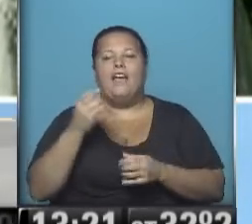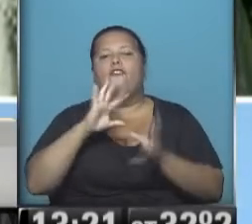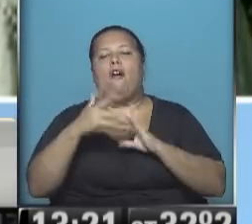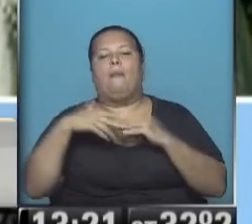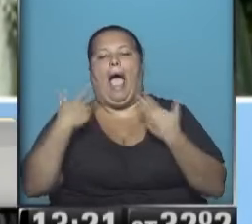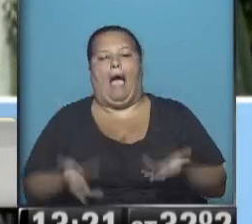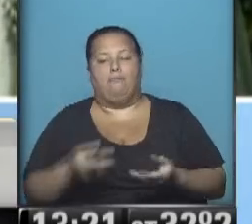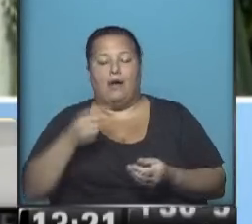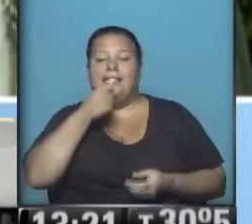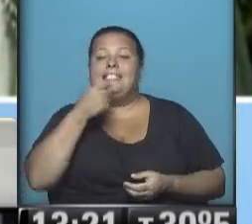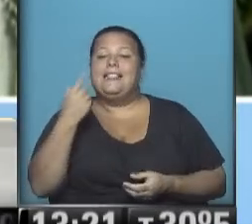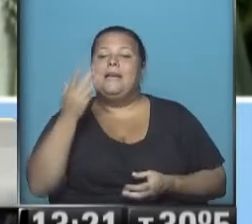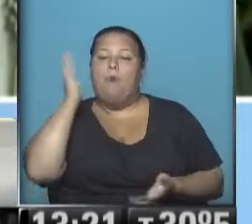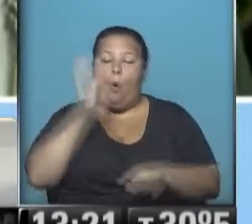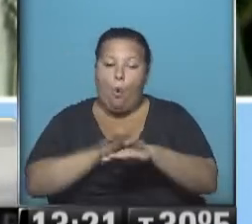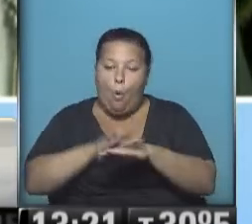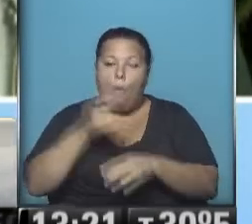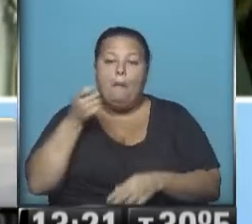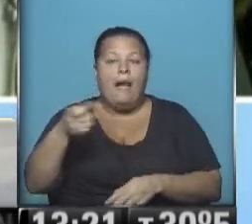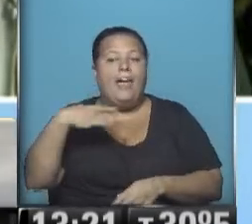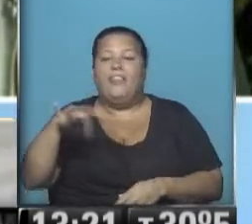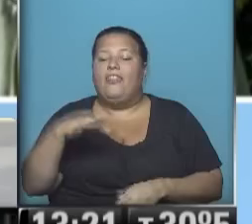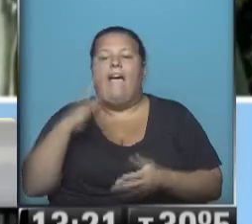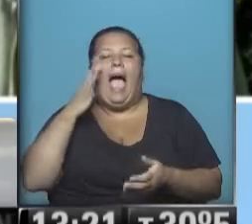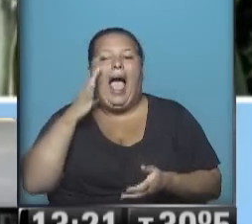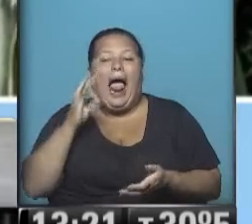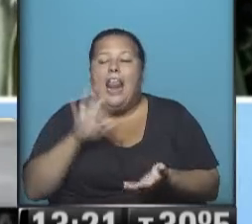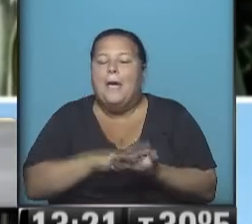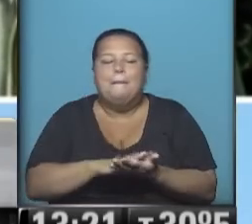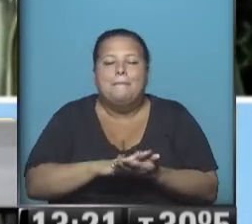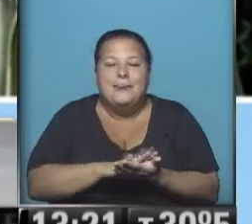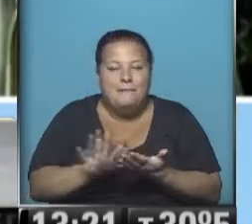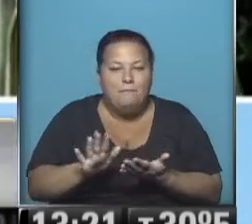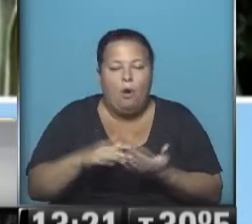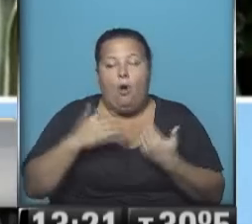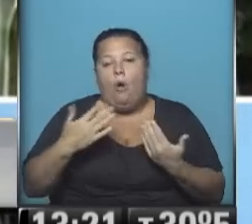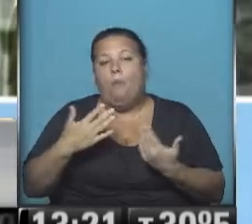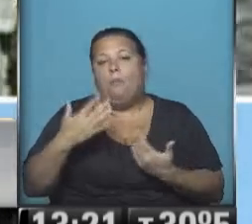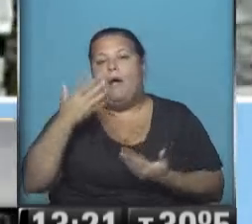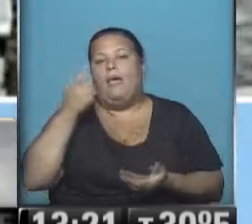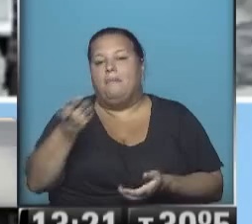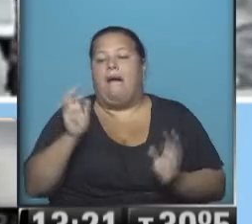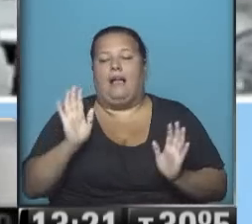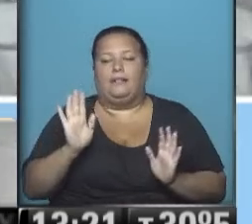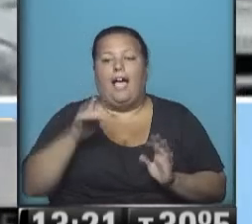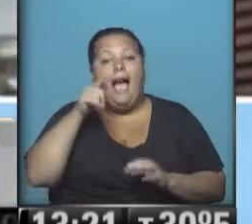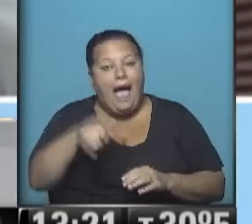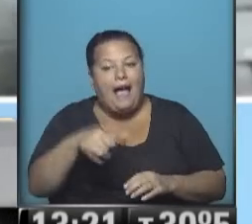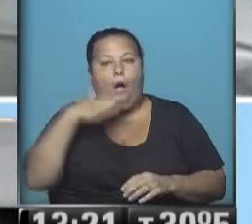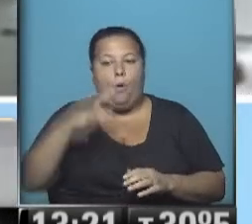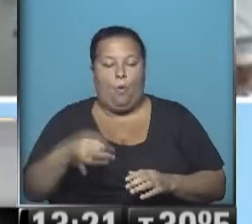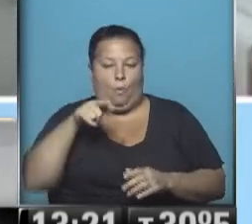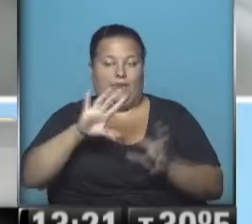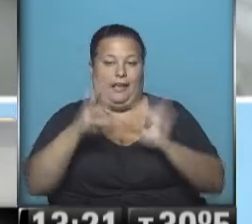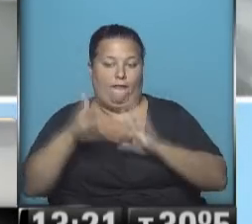oportunidad para que a vos te puedan imputar de alún crimen vos tenés que haber tenido mínimamente la posibilidad de cometerlo bueno acá se cumple ese